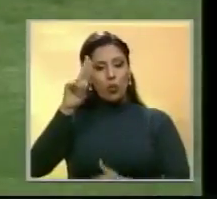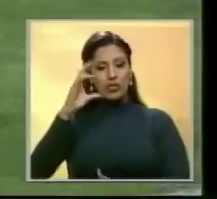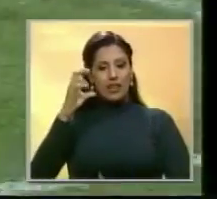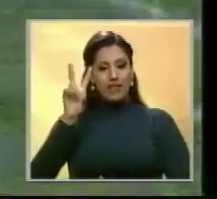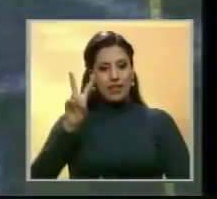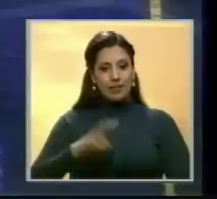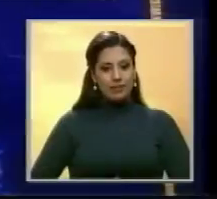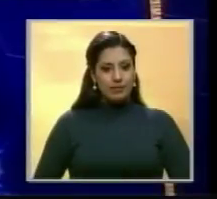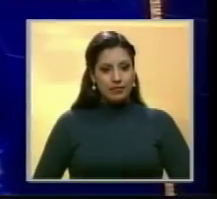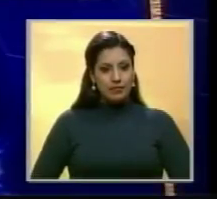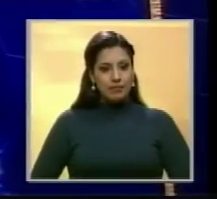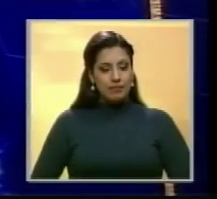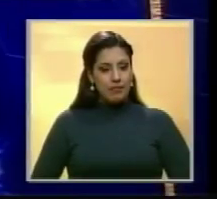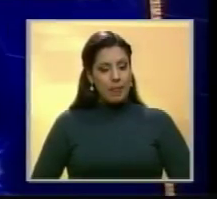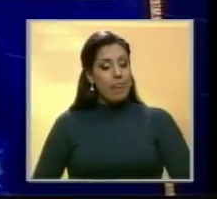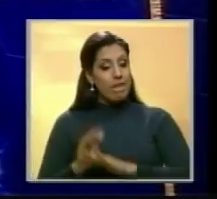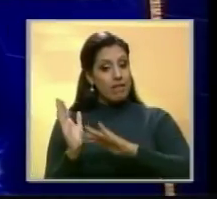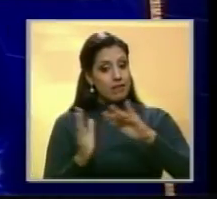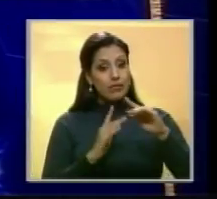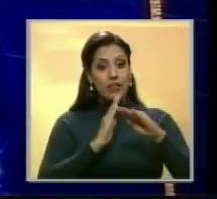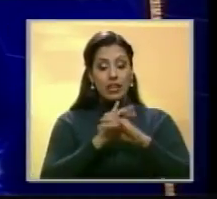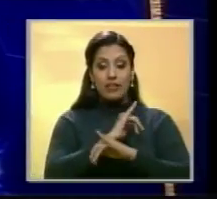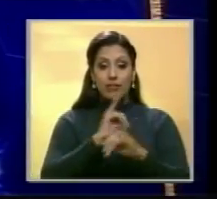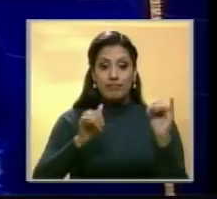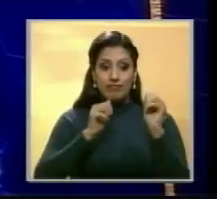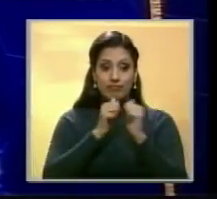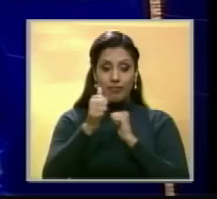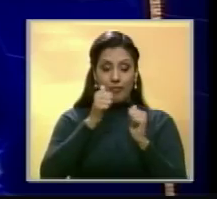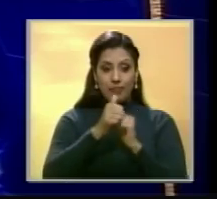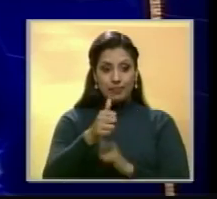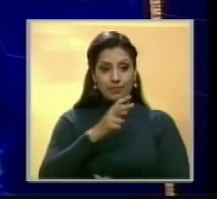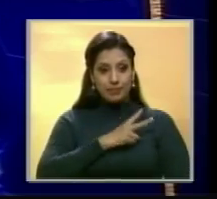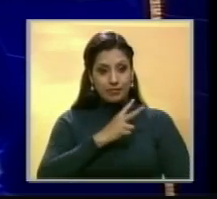Caracas. Bien, amigos, hasta aquí la información deportiva en